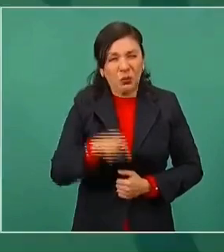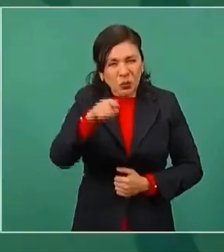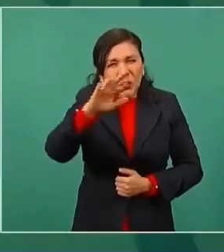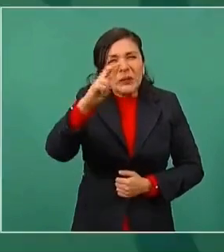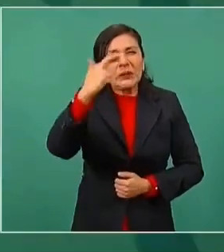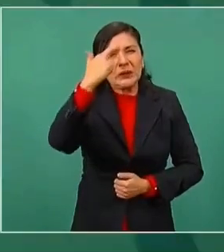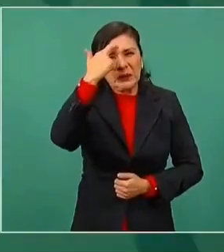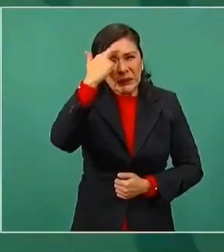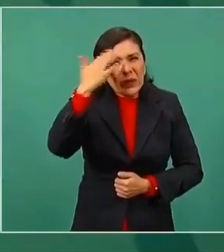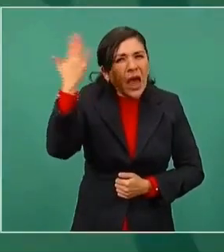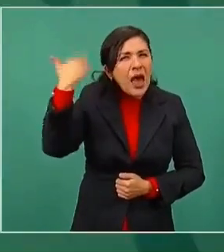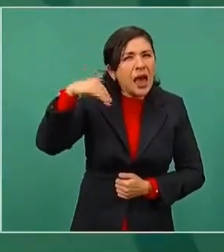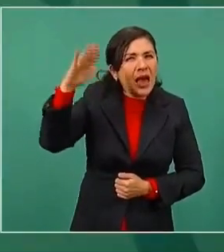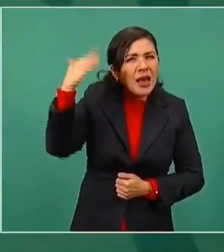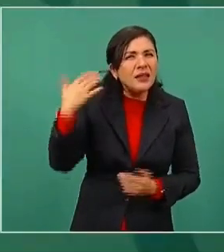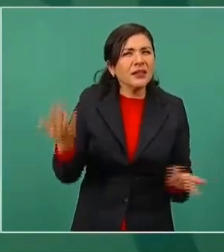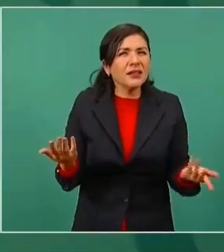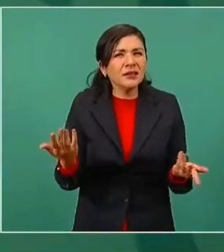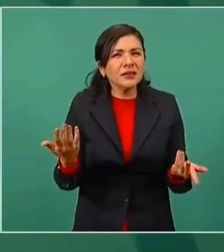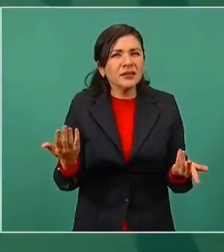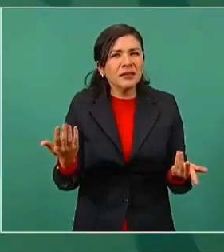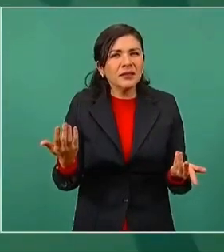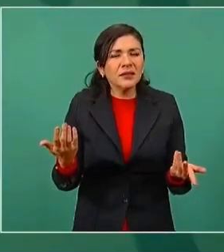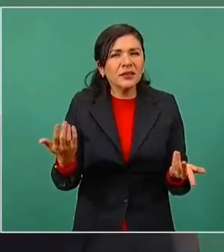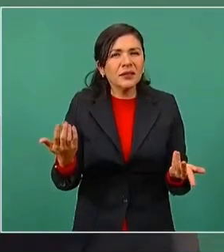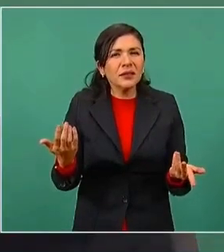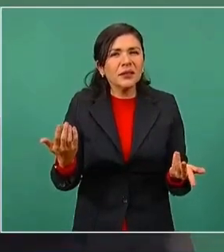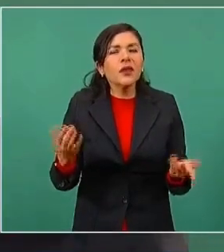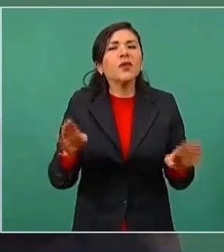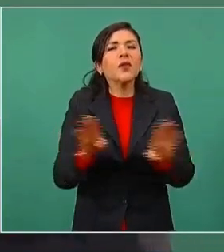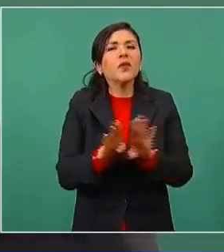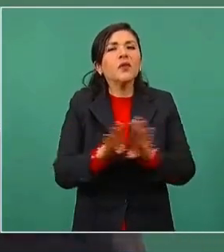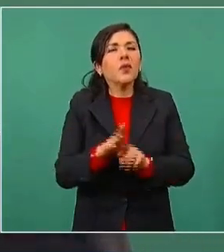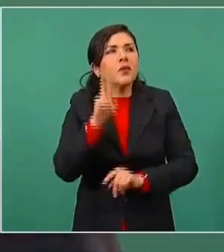Acuérdense cómo nos